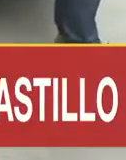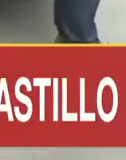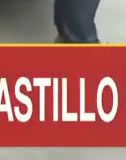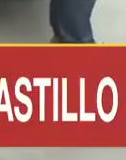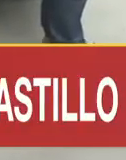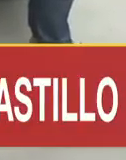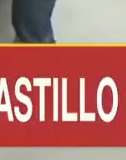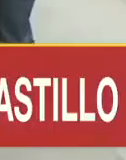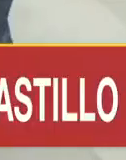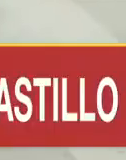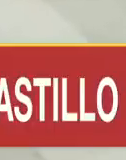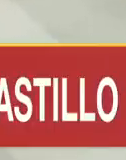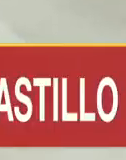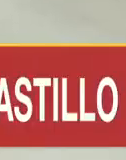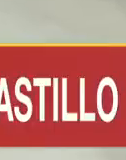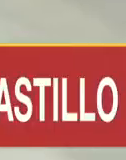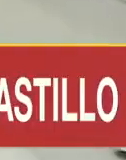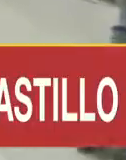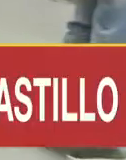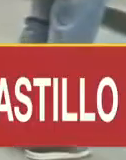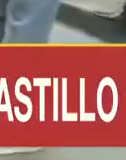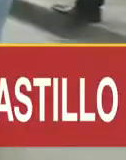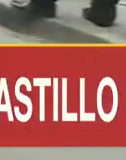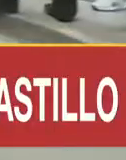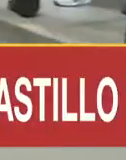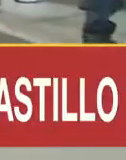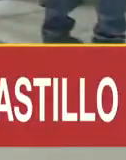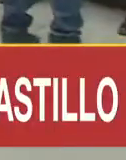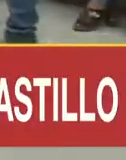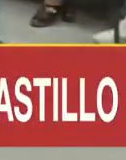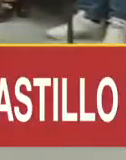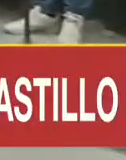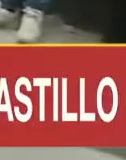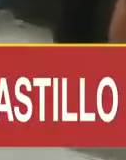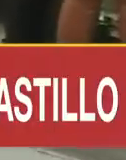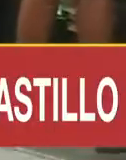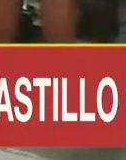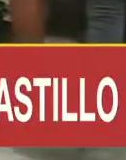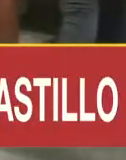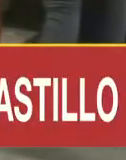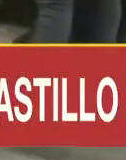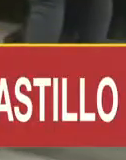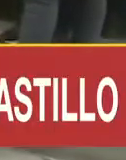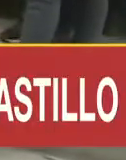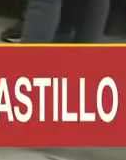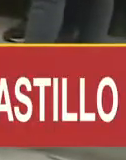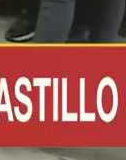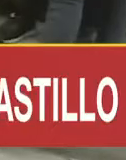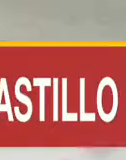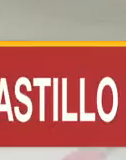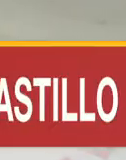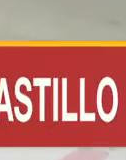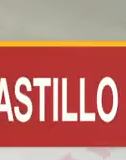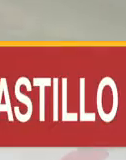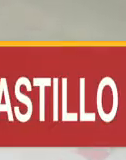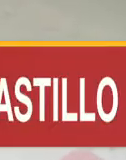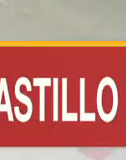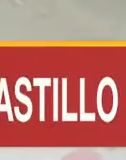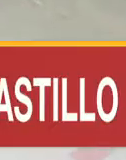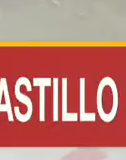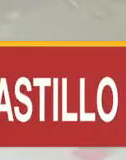cada vez más. Mire, Fátima, se ha convertido en una especie de sala de recepciones, ¿no? Los vecinos deben estar